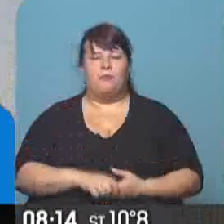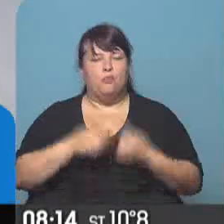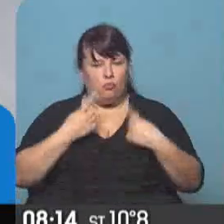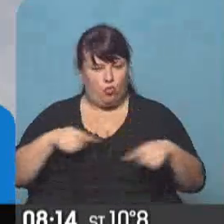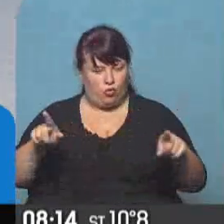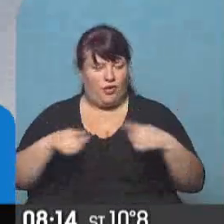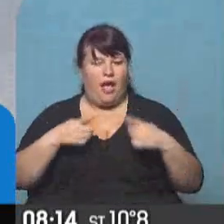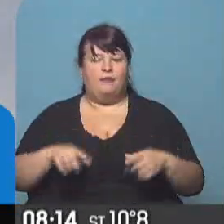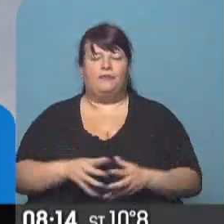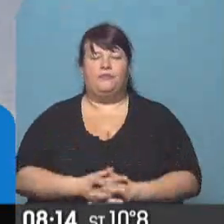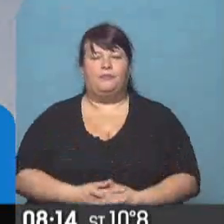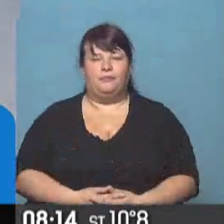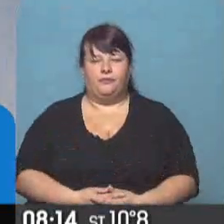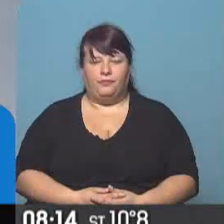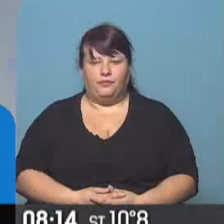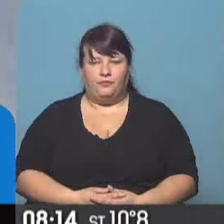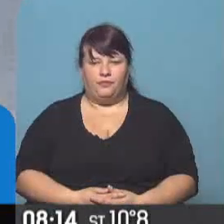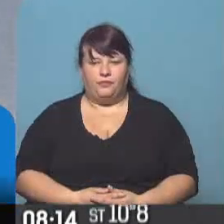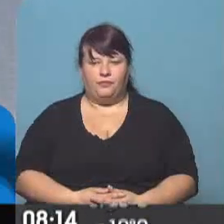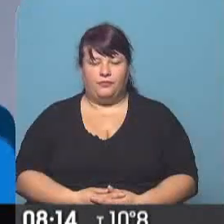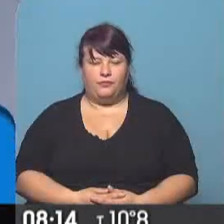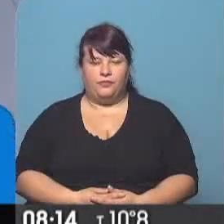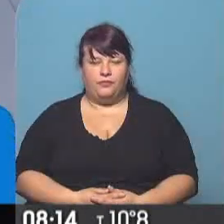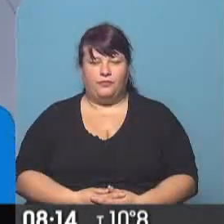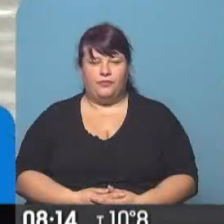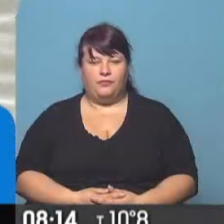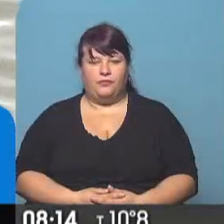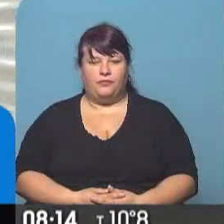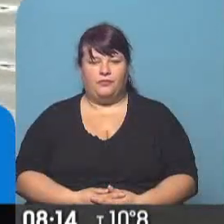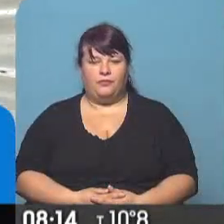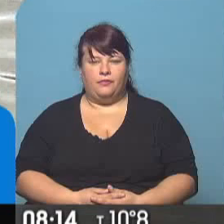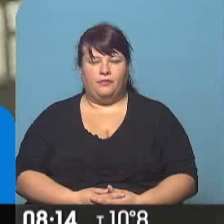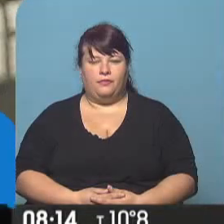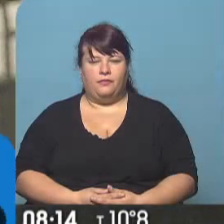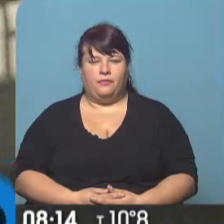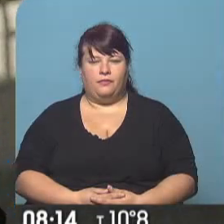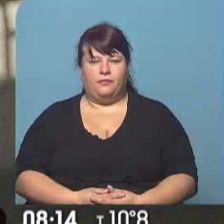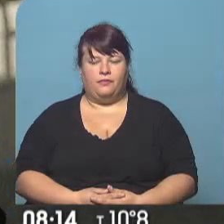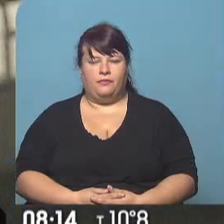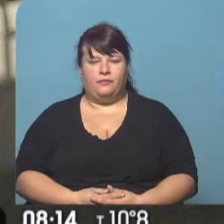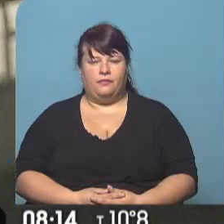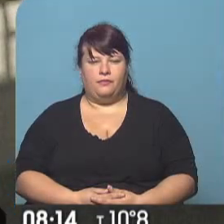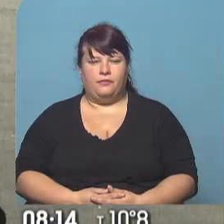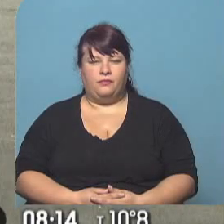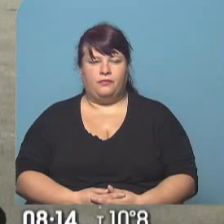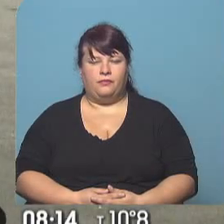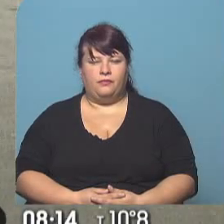riachuelo, amarrado al recuerdo, yo sigo esperando.